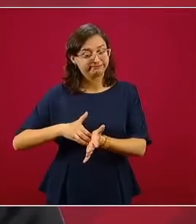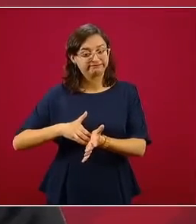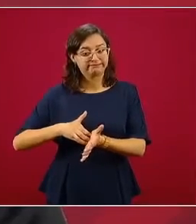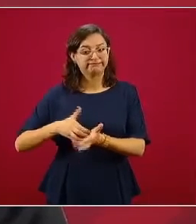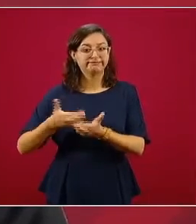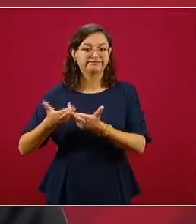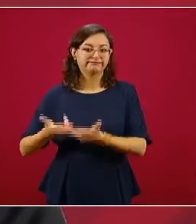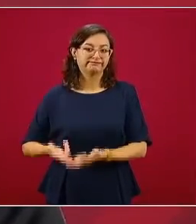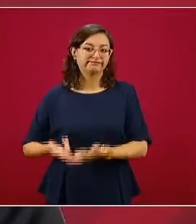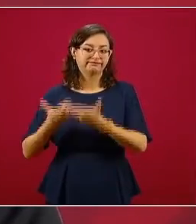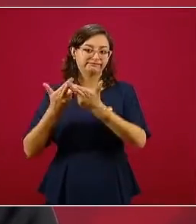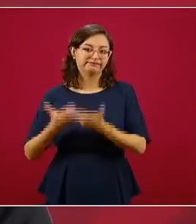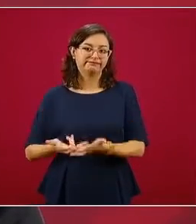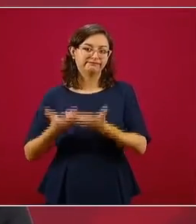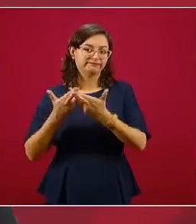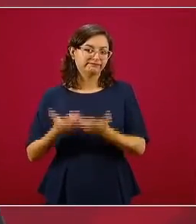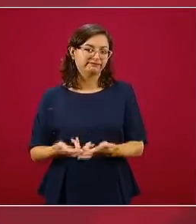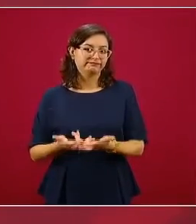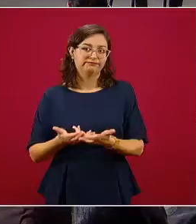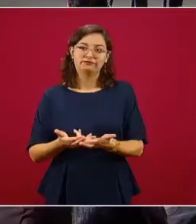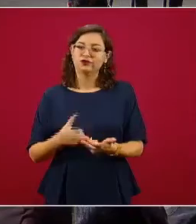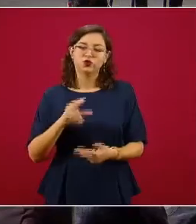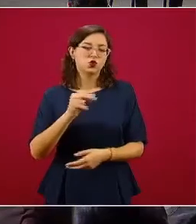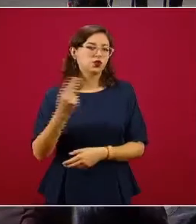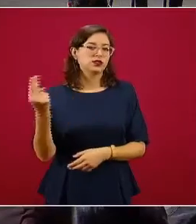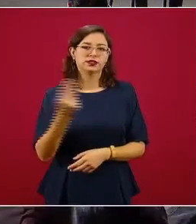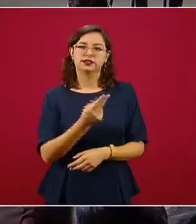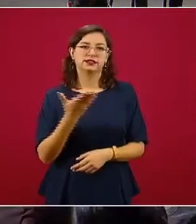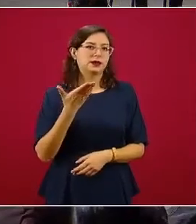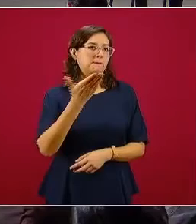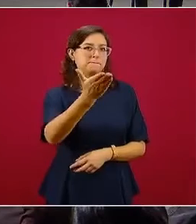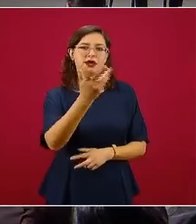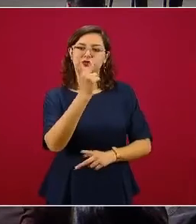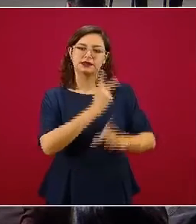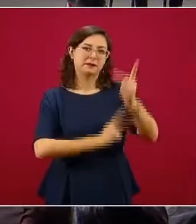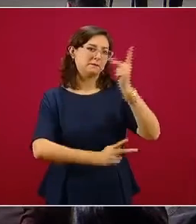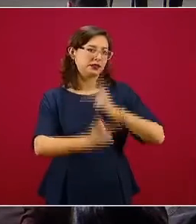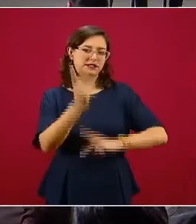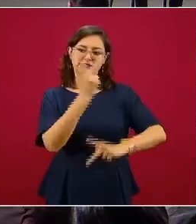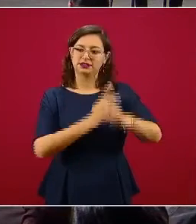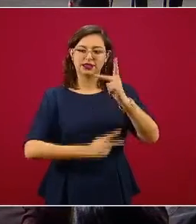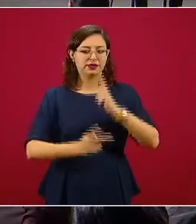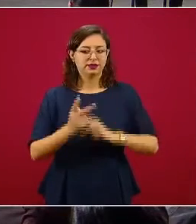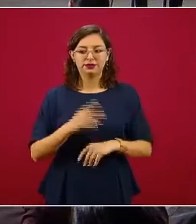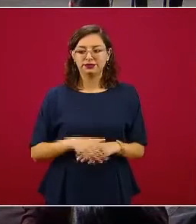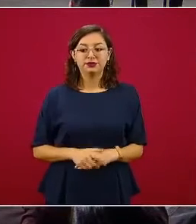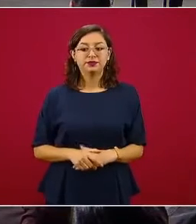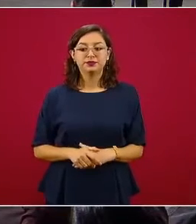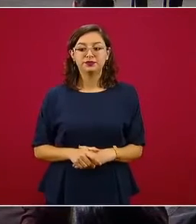y no se cae en el endeudamiento. Yo voy a informar también,